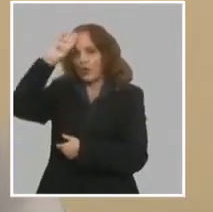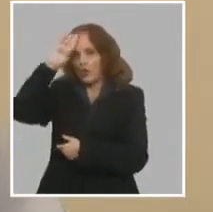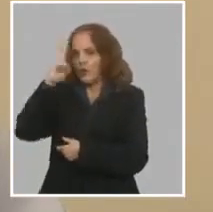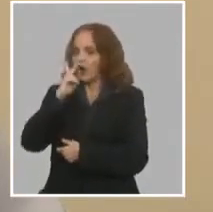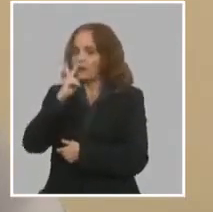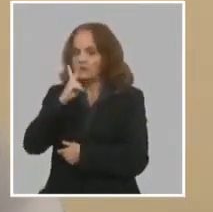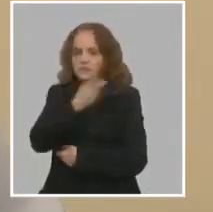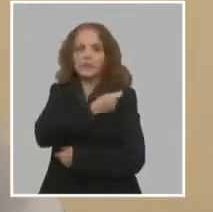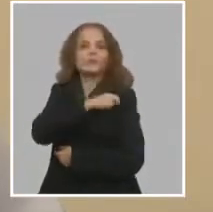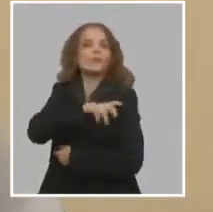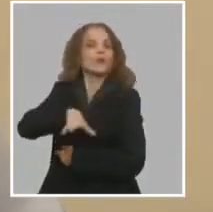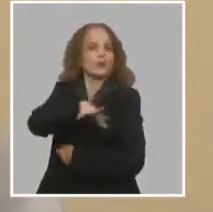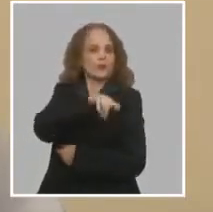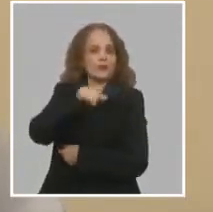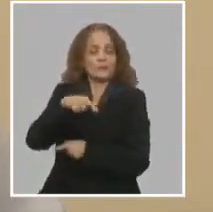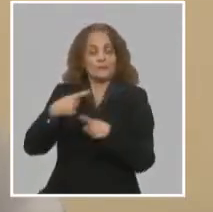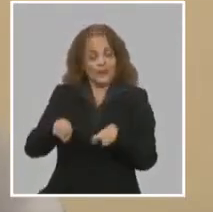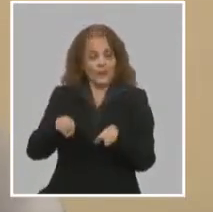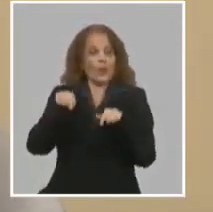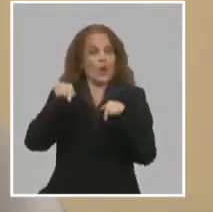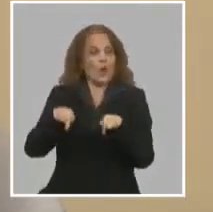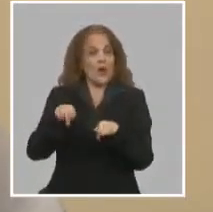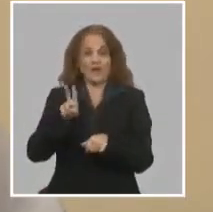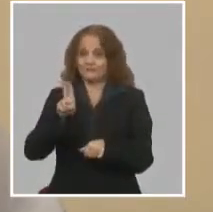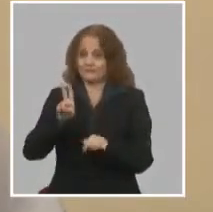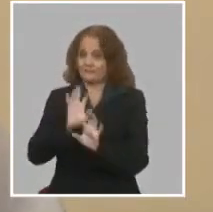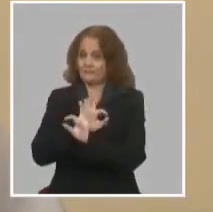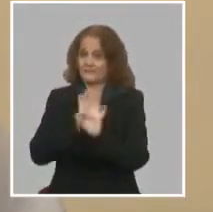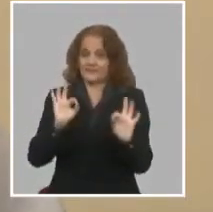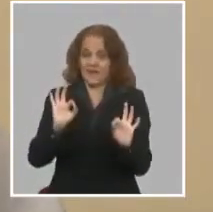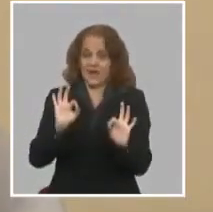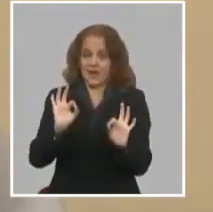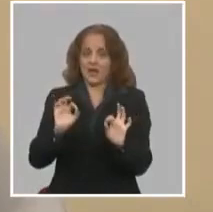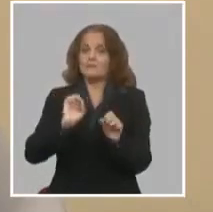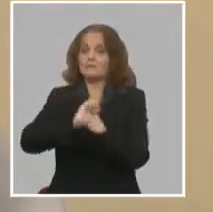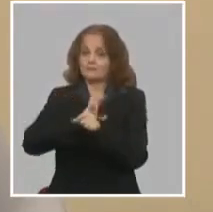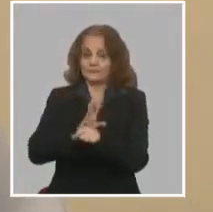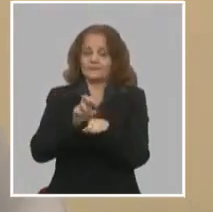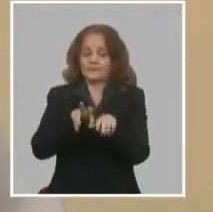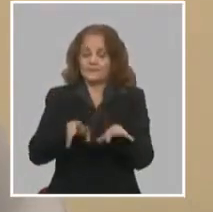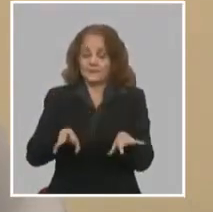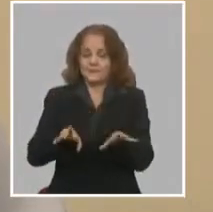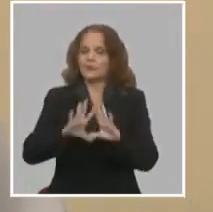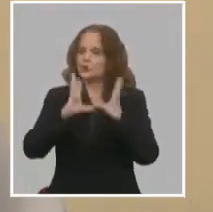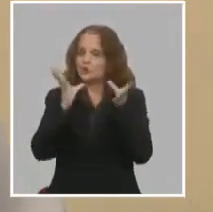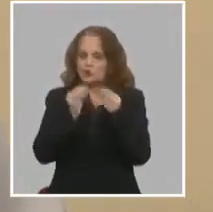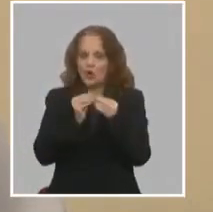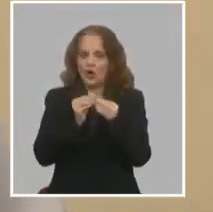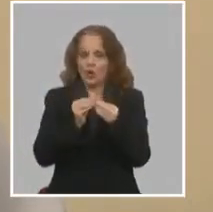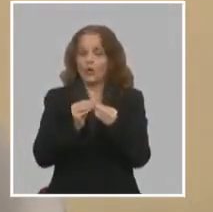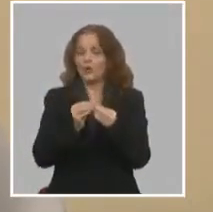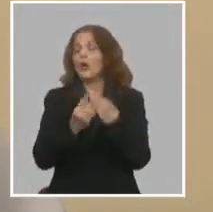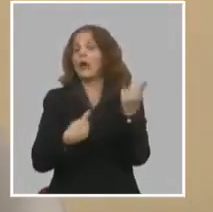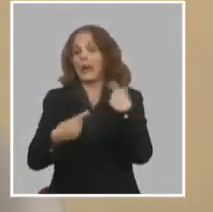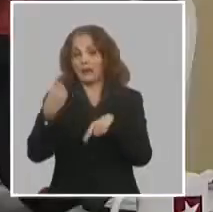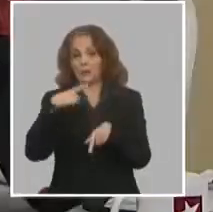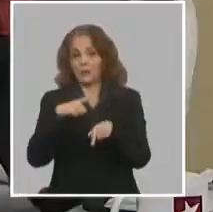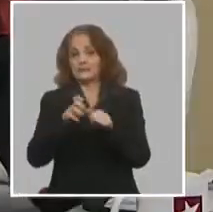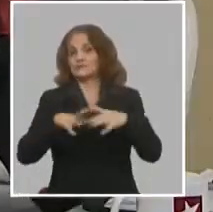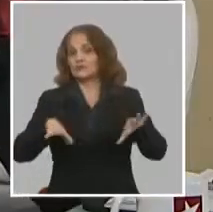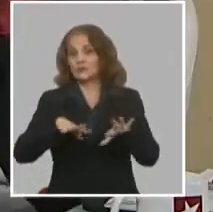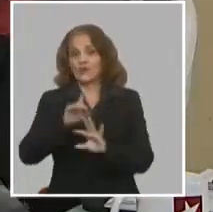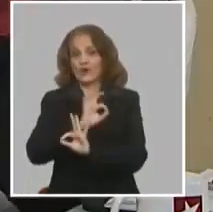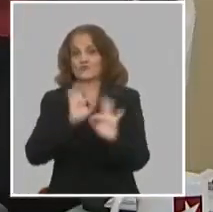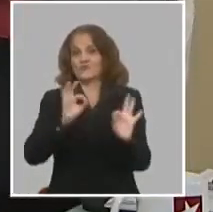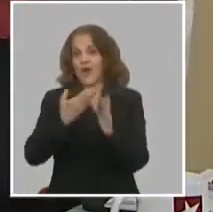función de mi país, ¿no? Pero ahora en esta emergencia, dando todo lo mejor de sí, incluso enfrentándome a situaciones que no conocía, vivido antes, claro. Por